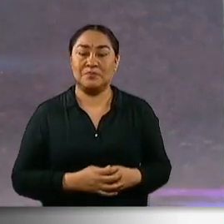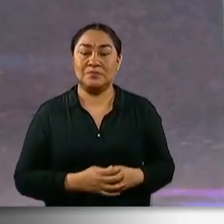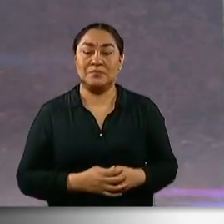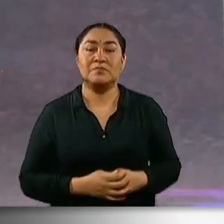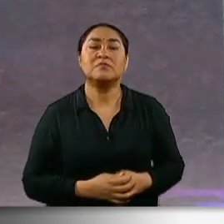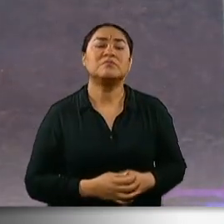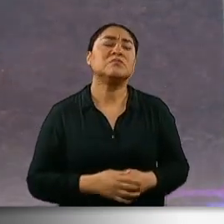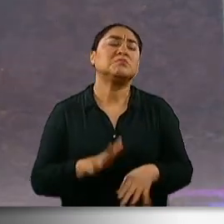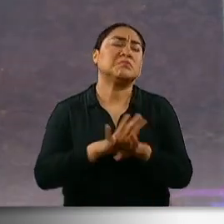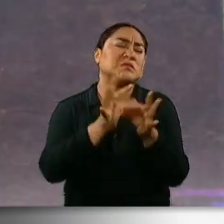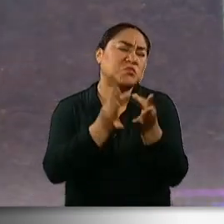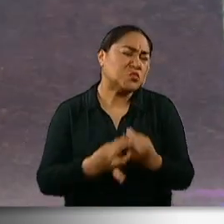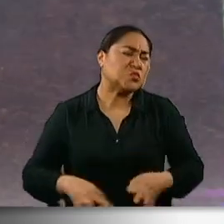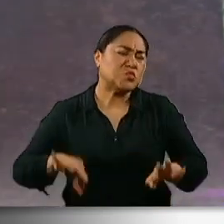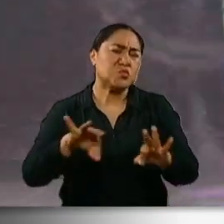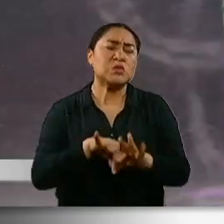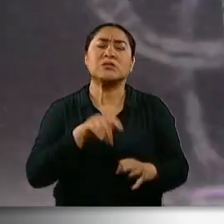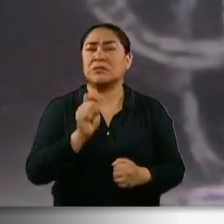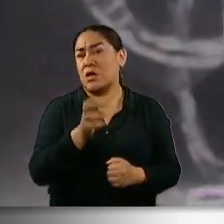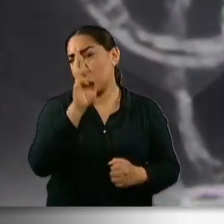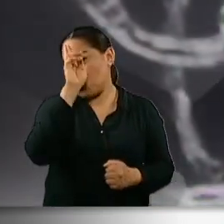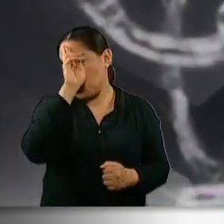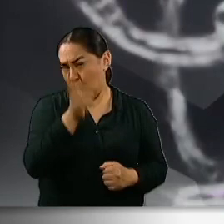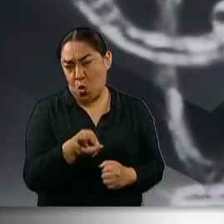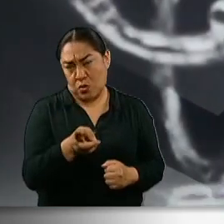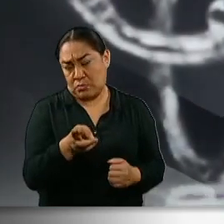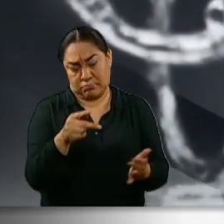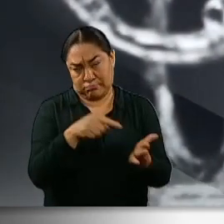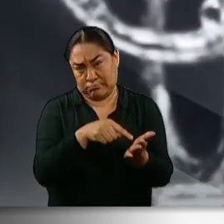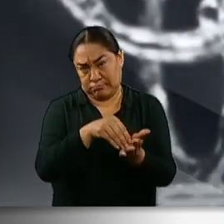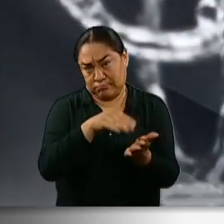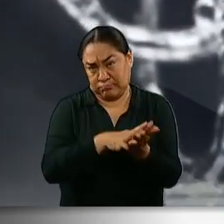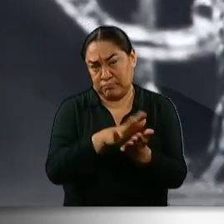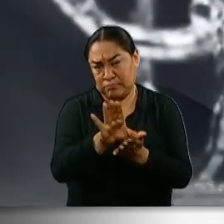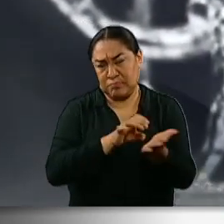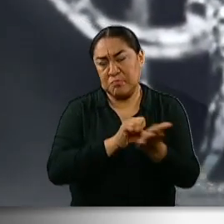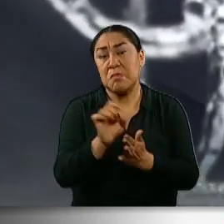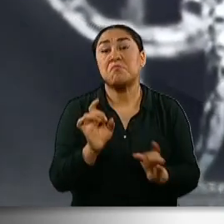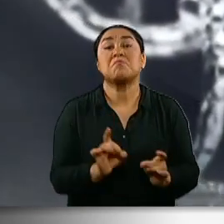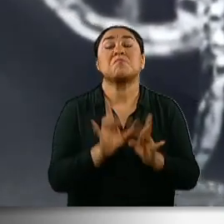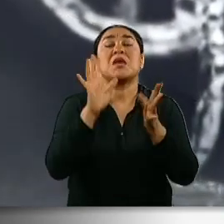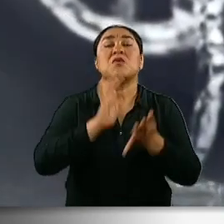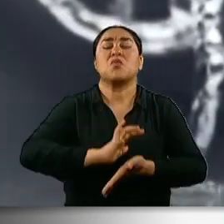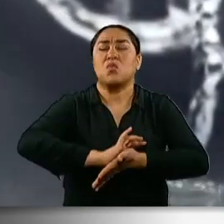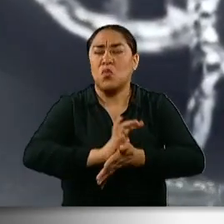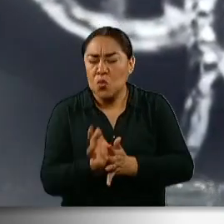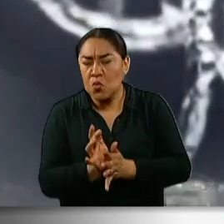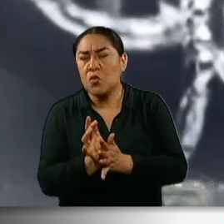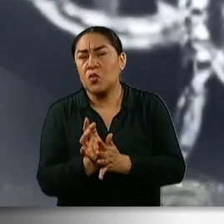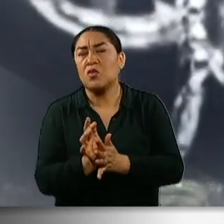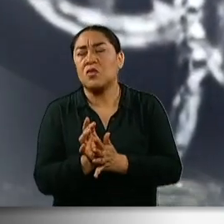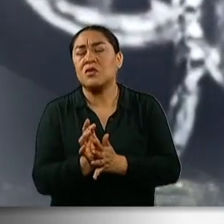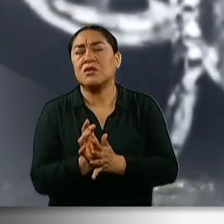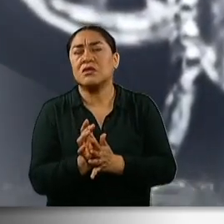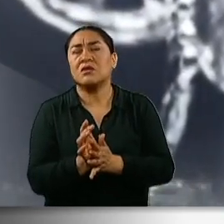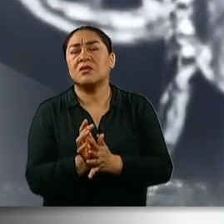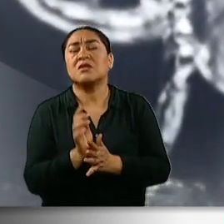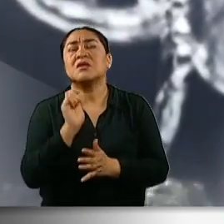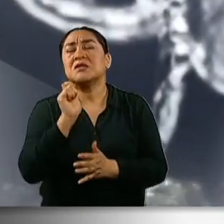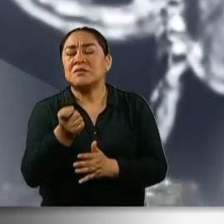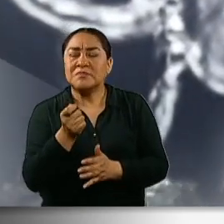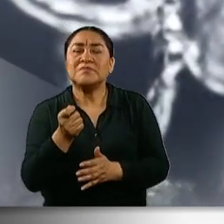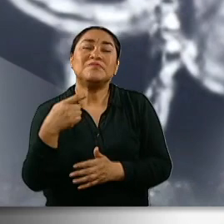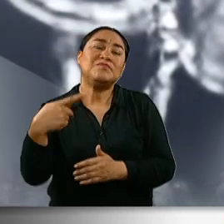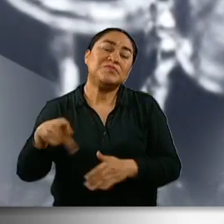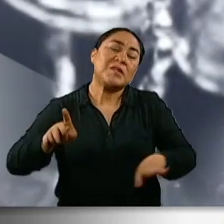Tiene como objetivo prohibir a nivel constitucional toda discriminación motivada por la orientación